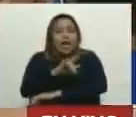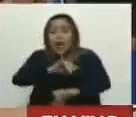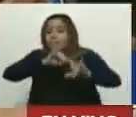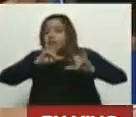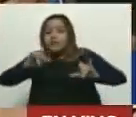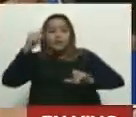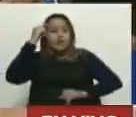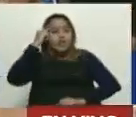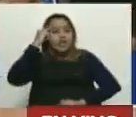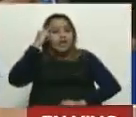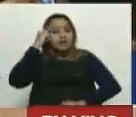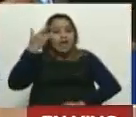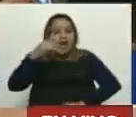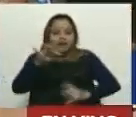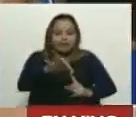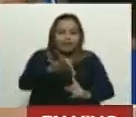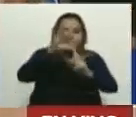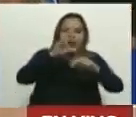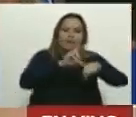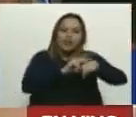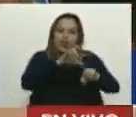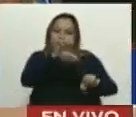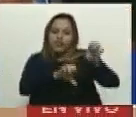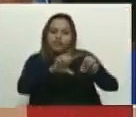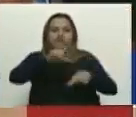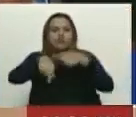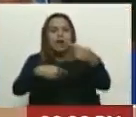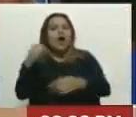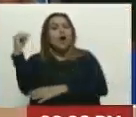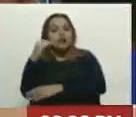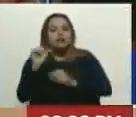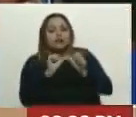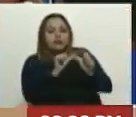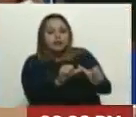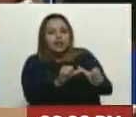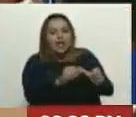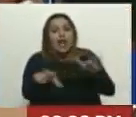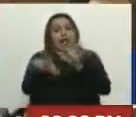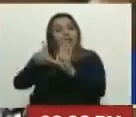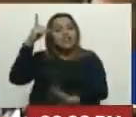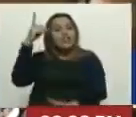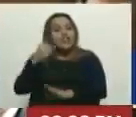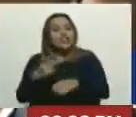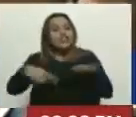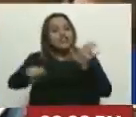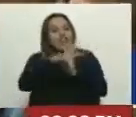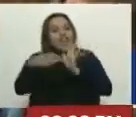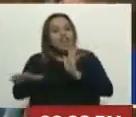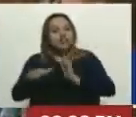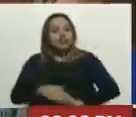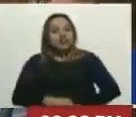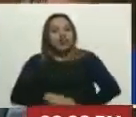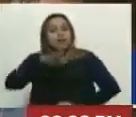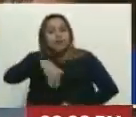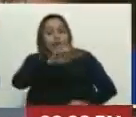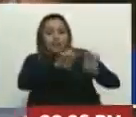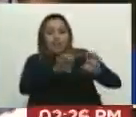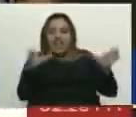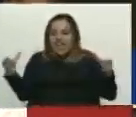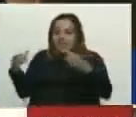el cual sea diagnosticada. Y para ello es primordial que nuestra ley contemple el derecho a ser evaluado por un